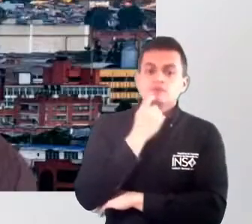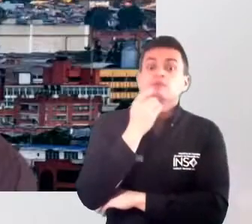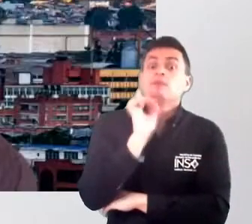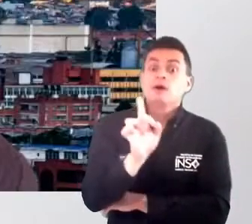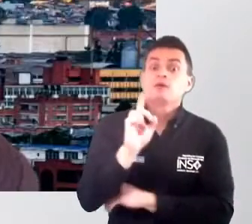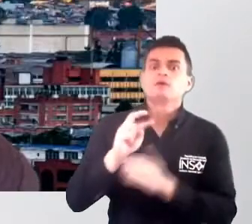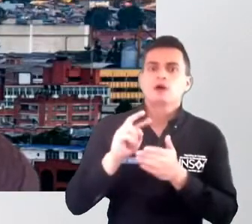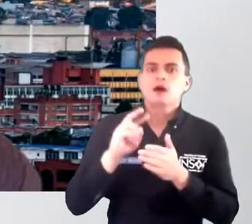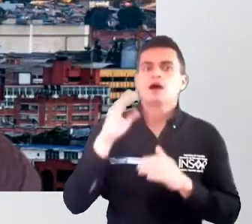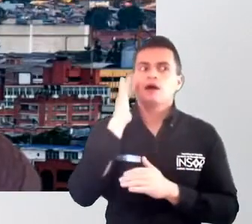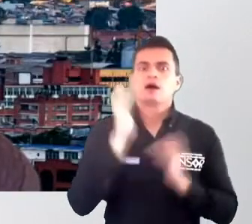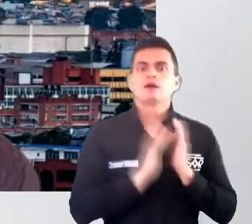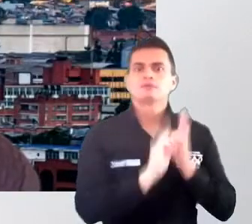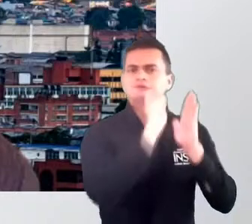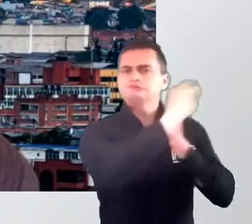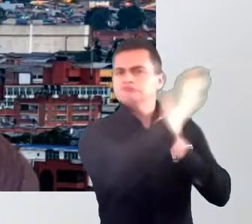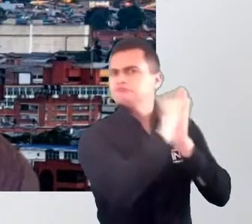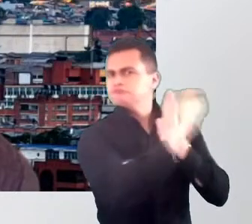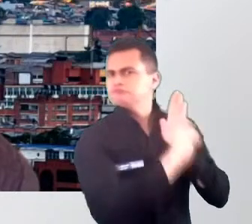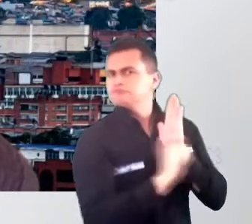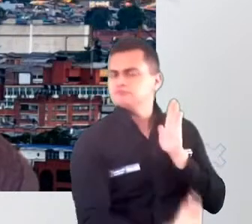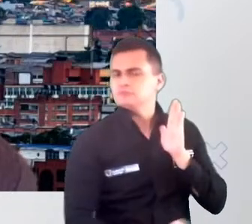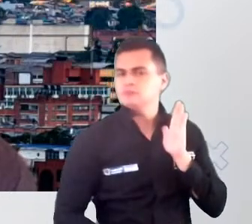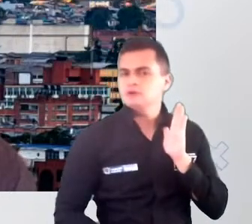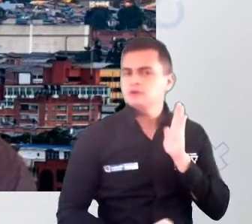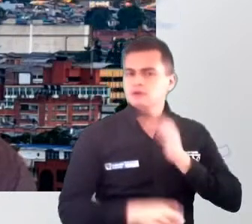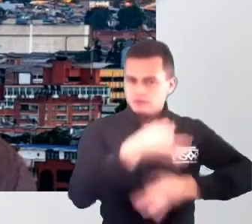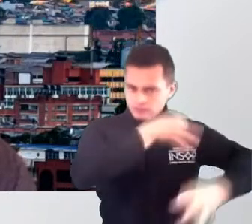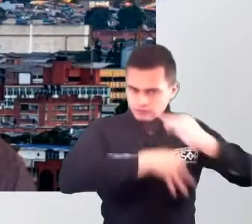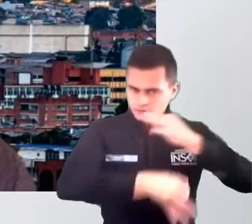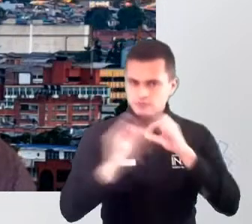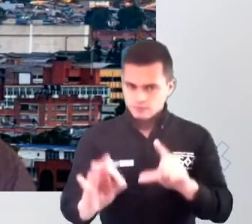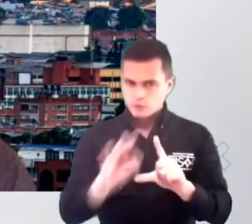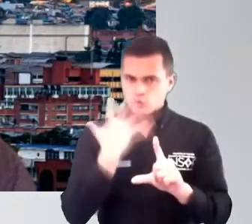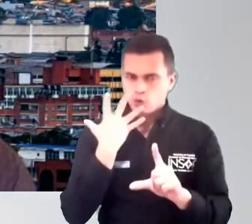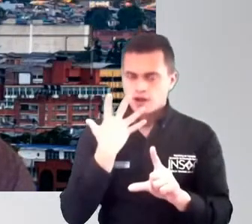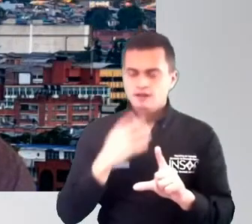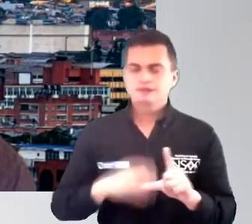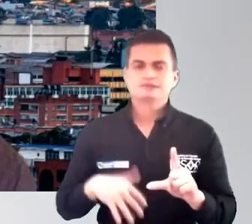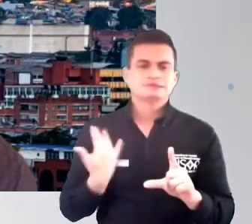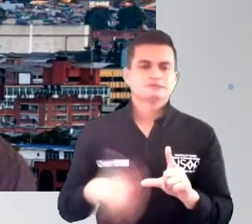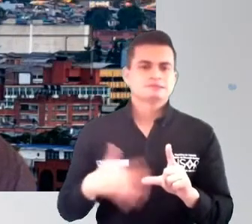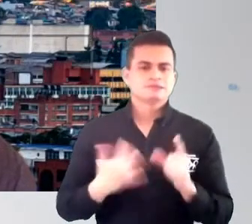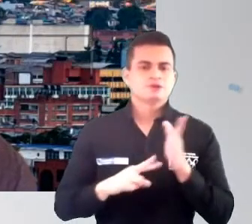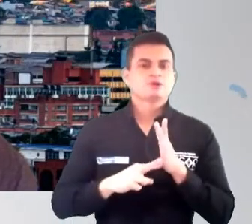toca echar interacción mediada con tecnología.